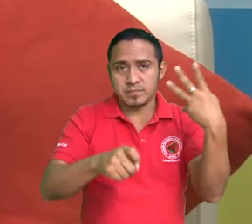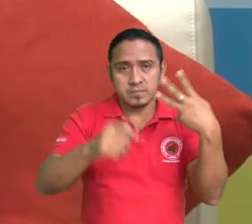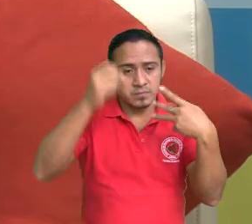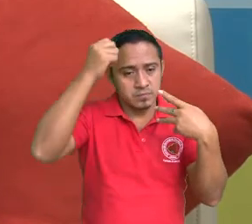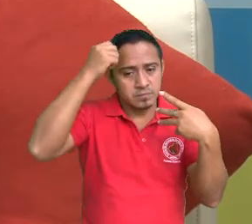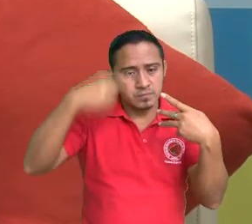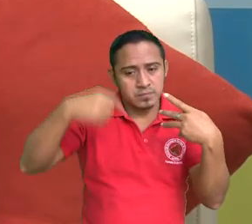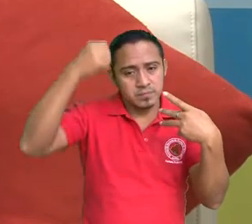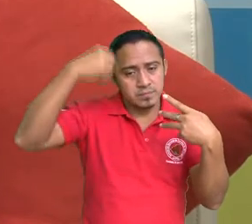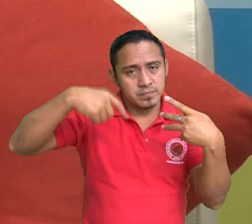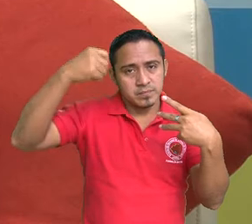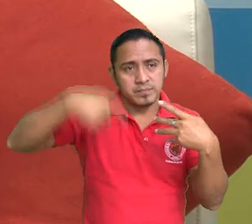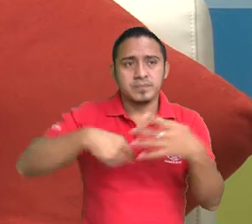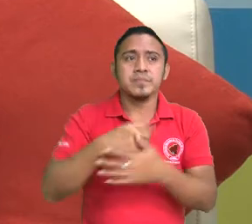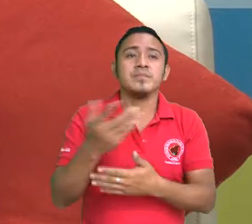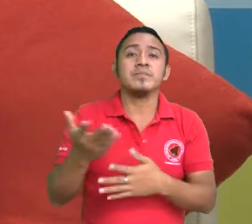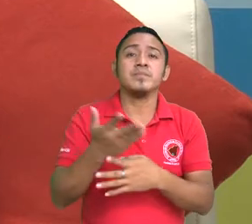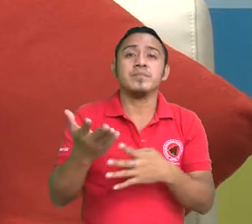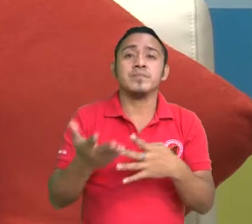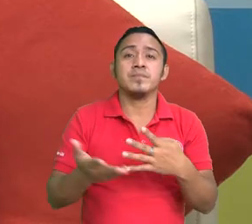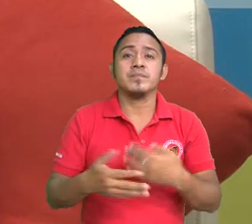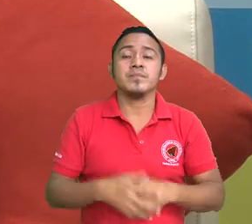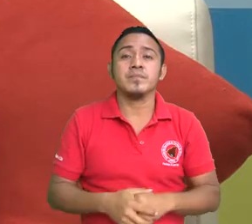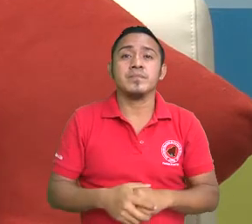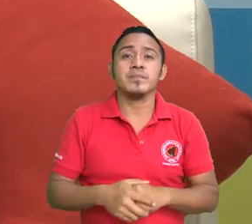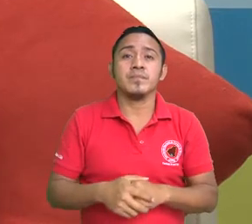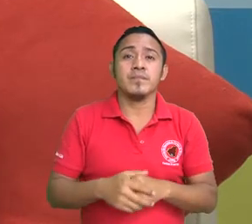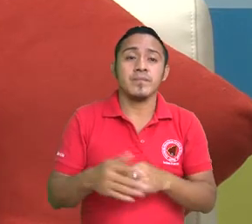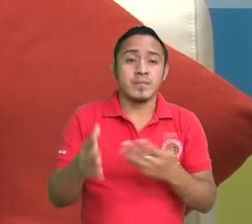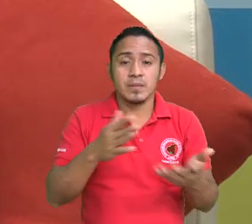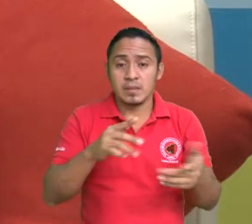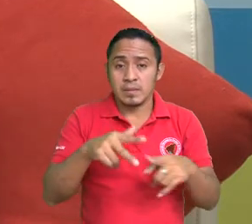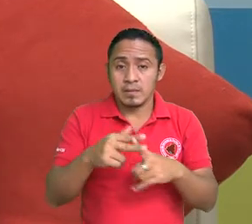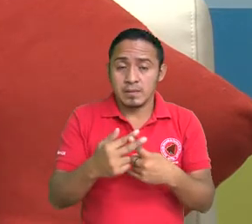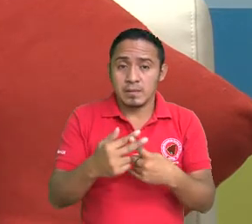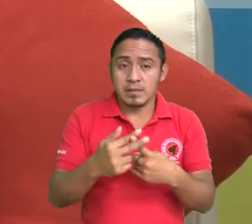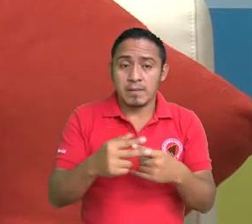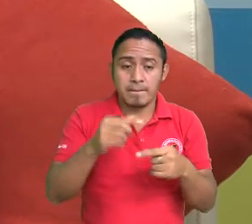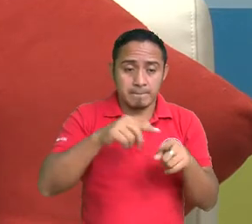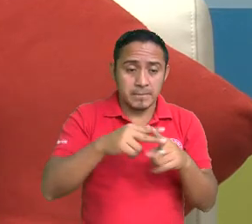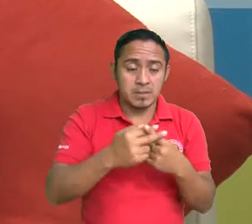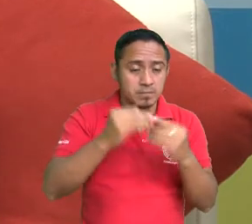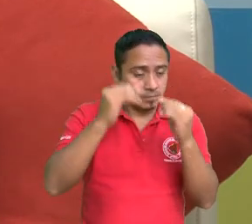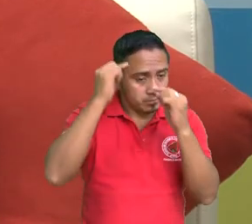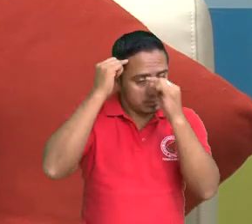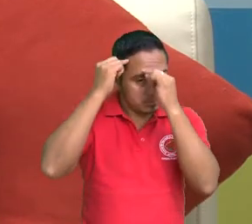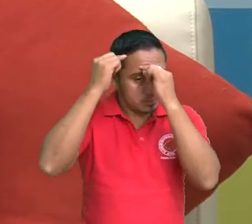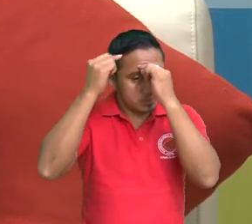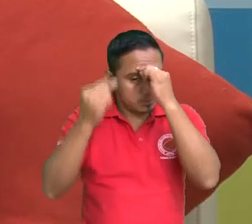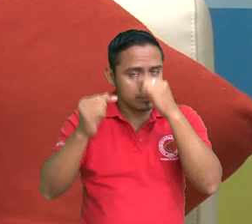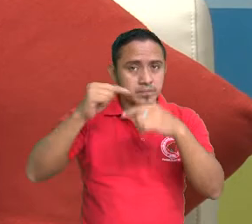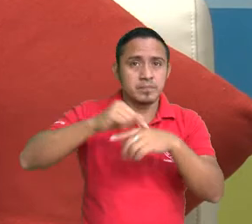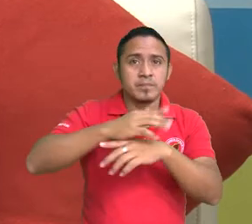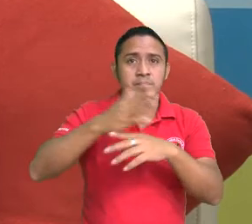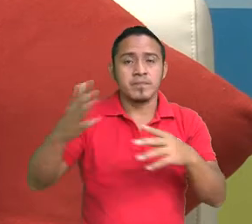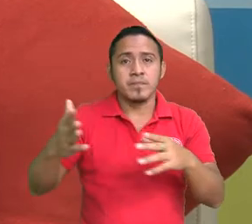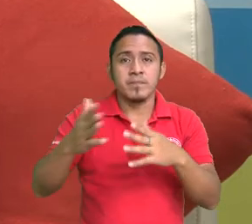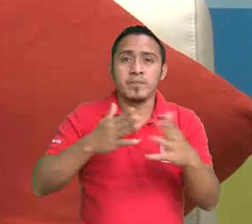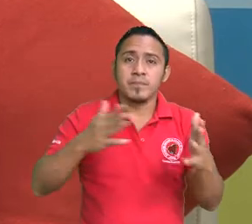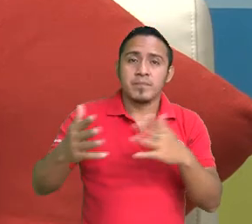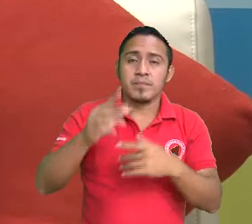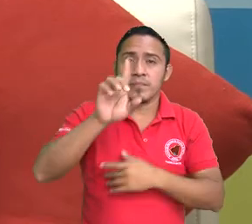¿Ves? Okay. Sí, y la fase entre el periodo de crecimiento y de caída pueden